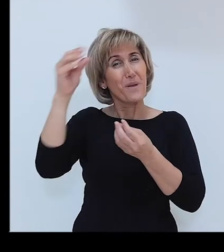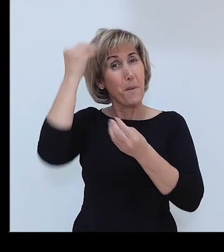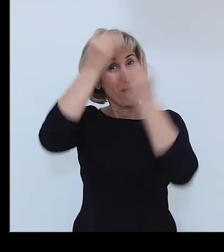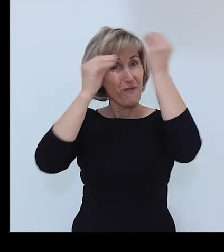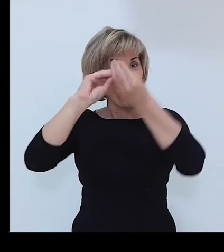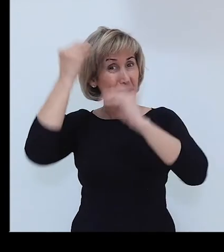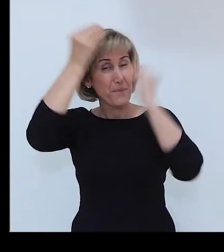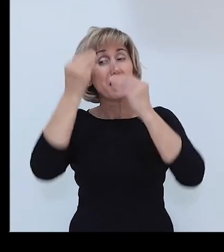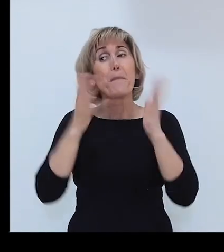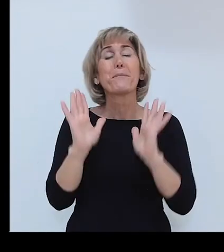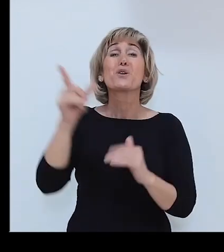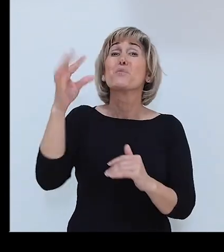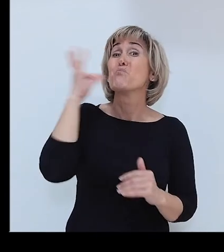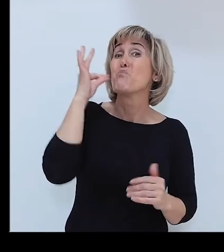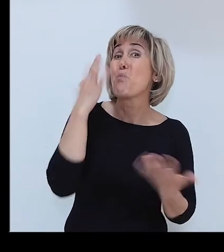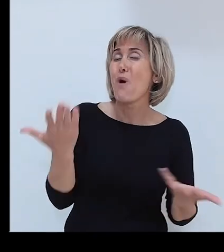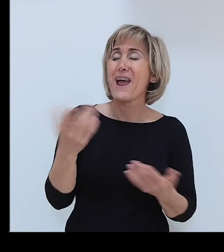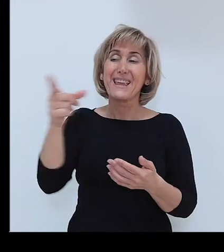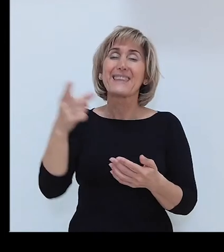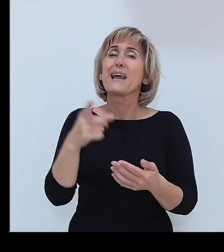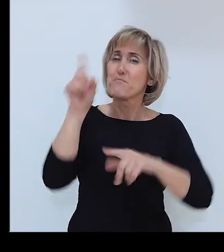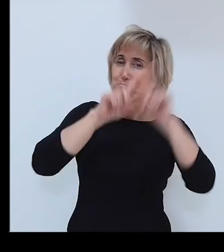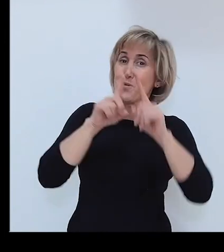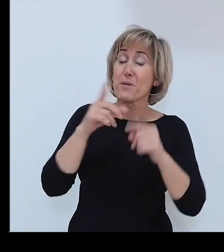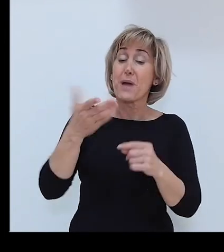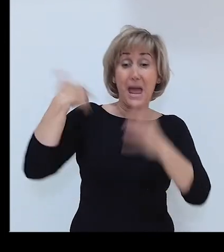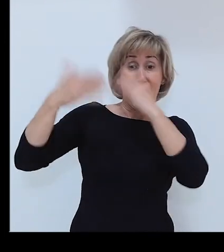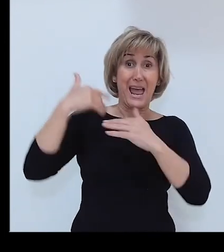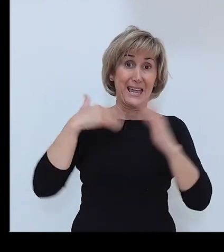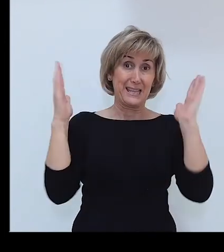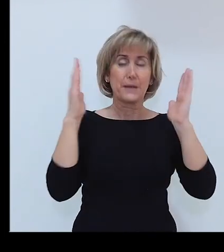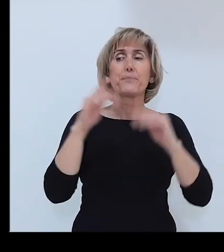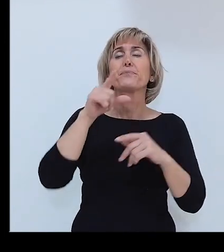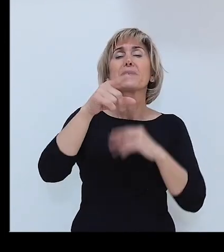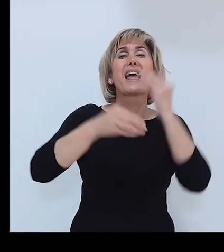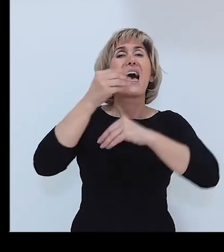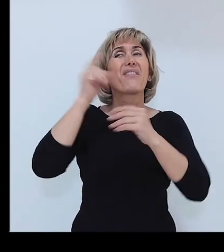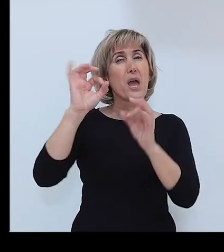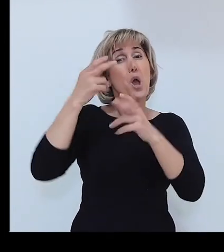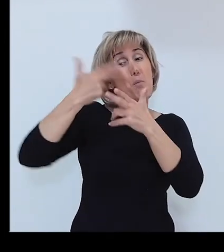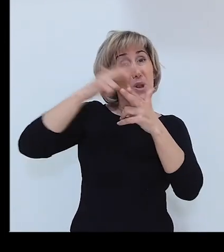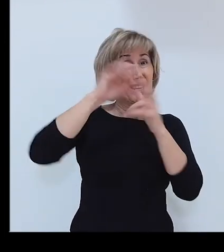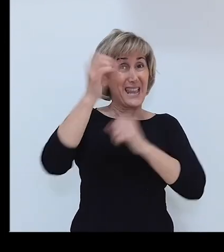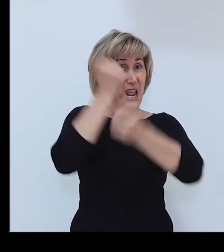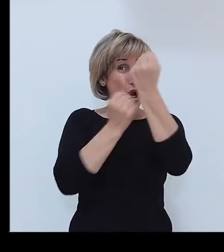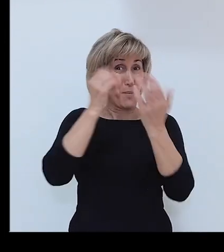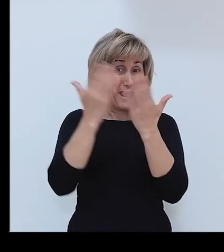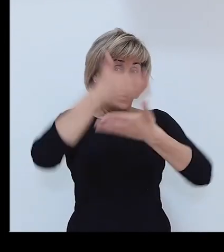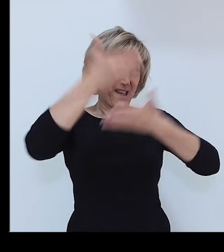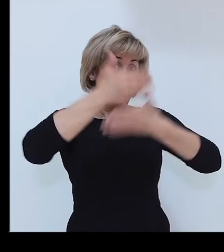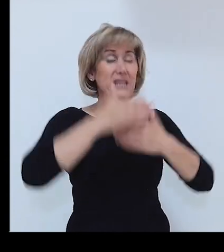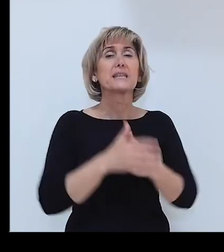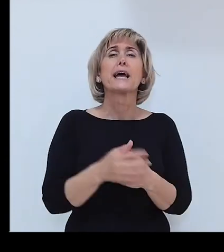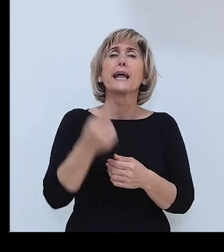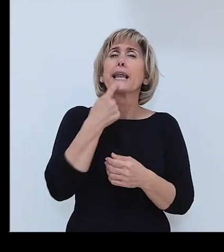ella empezó a escribir, pero claro, como era mujer, pues al final tenía esa dificultad. Me llama la atención cuando le hicieron el encargo de Illustration